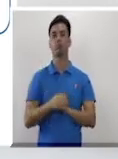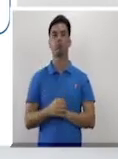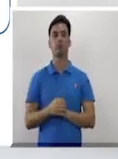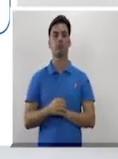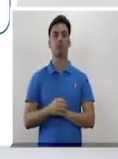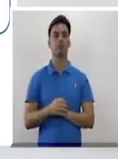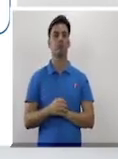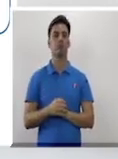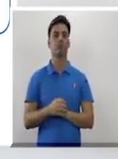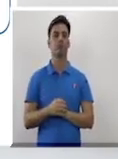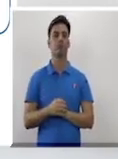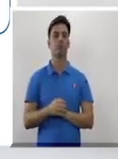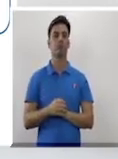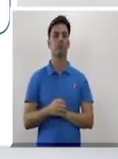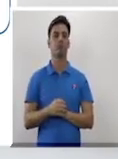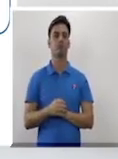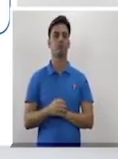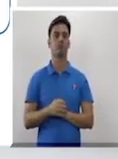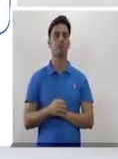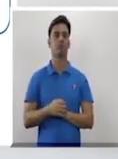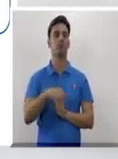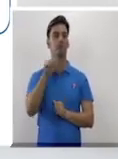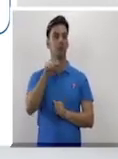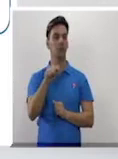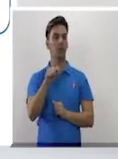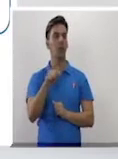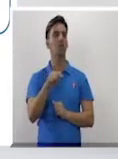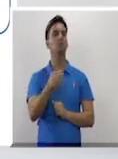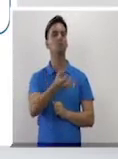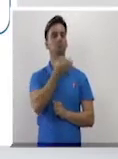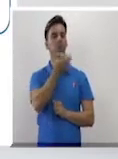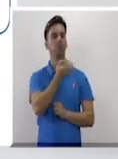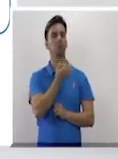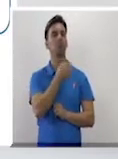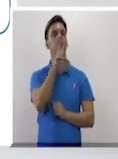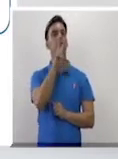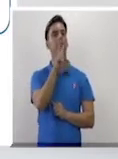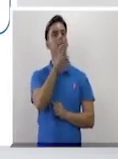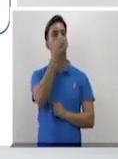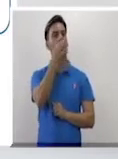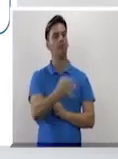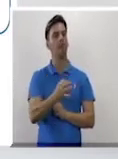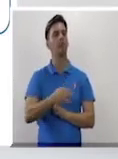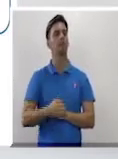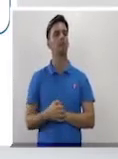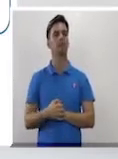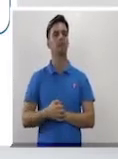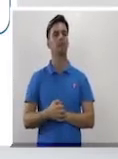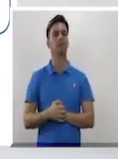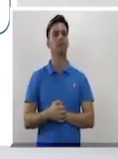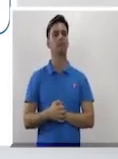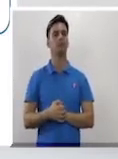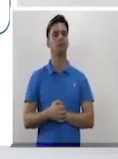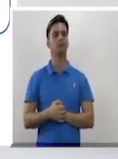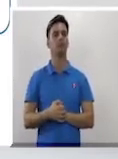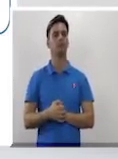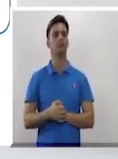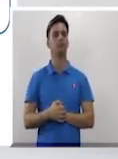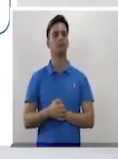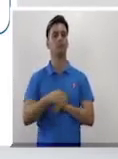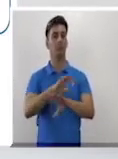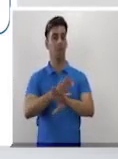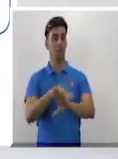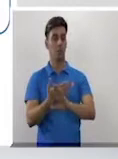él. Entonces, esta proposición también es verdadera. Luego te